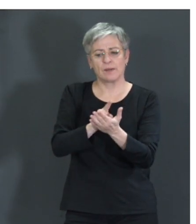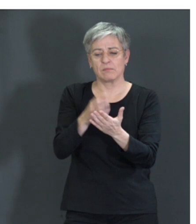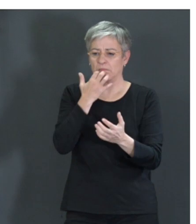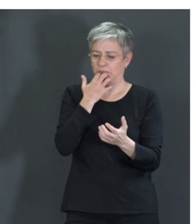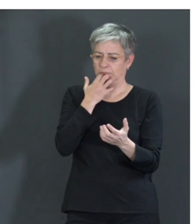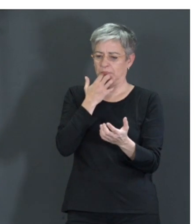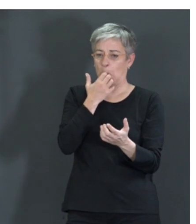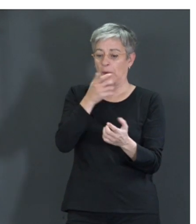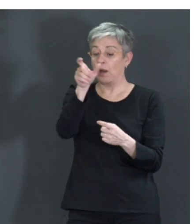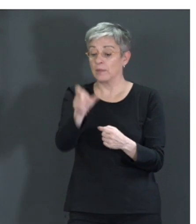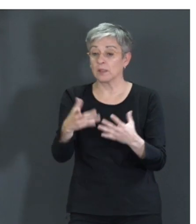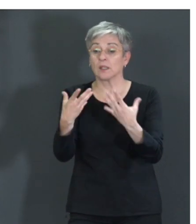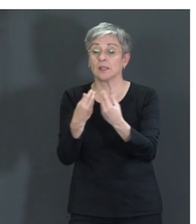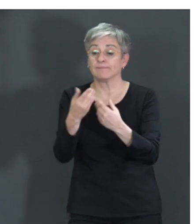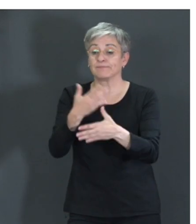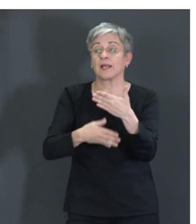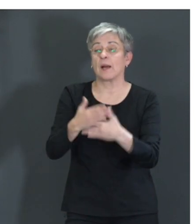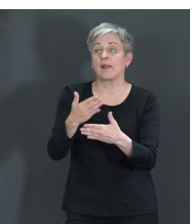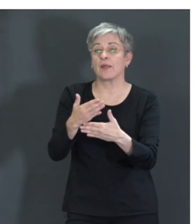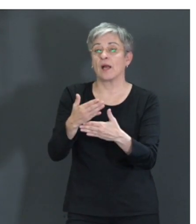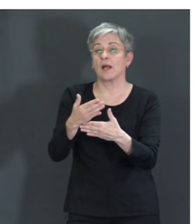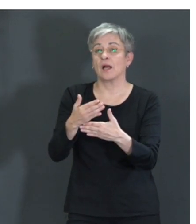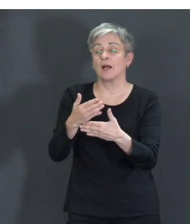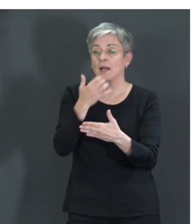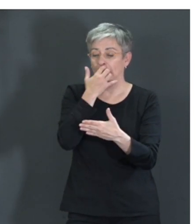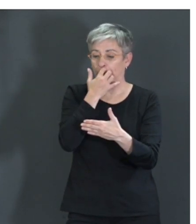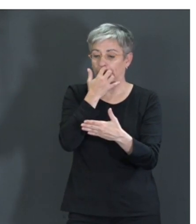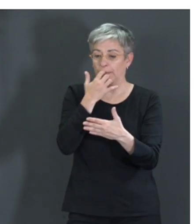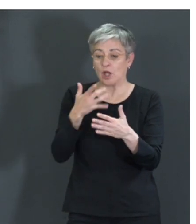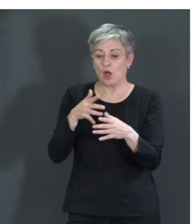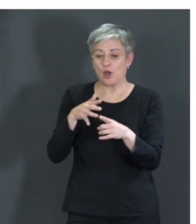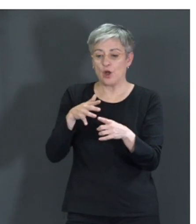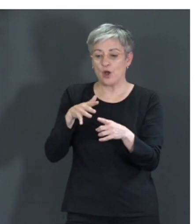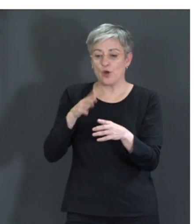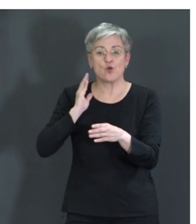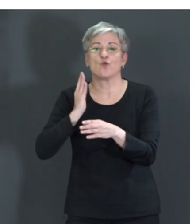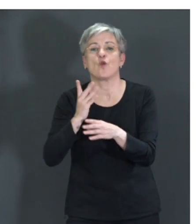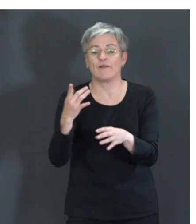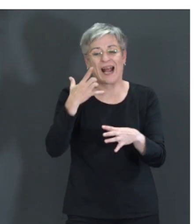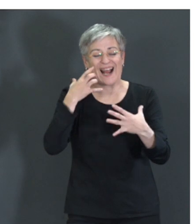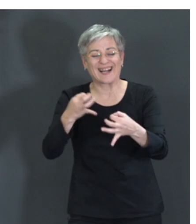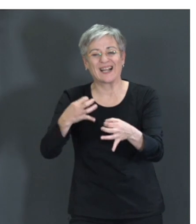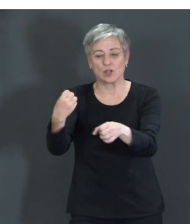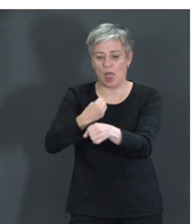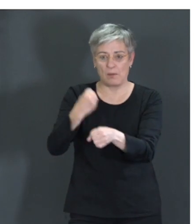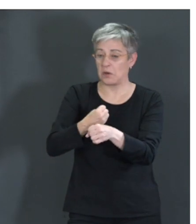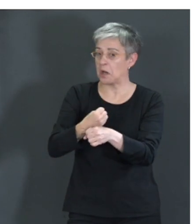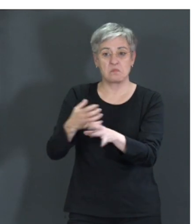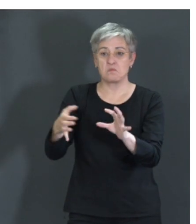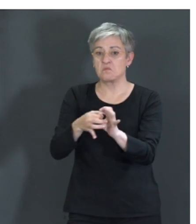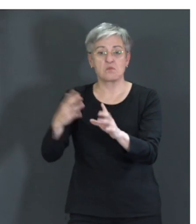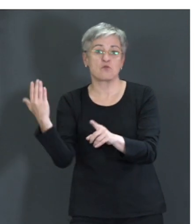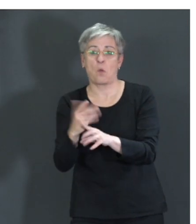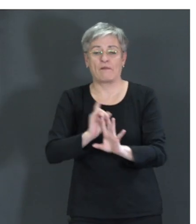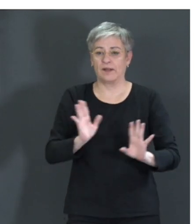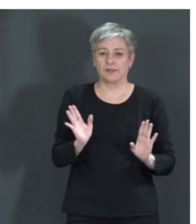lo mejor esa persona, su discapacidad, no se ve, no interacciona en el riesgo de su puesto. Puede